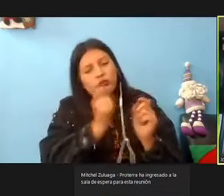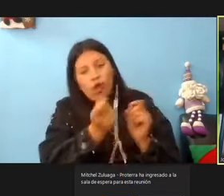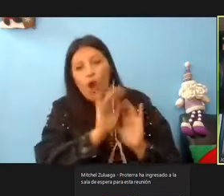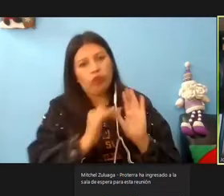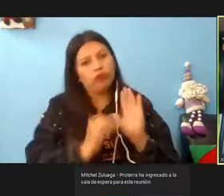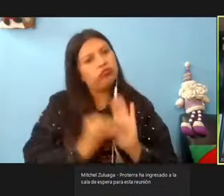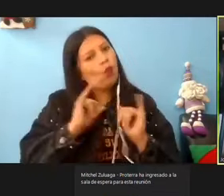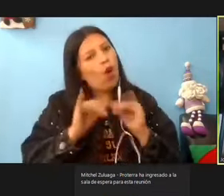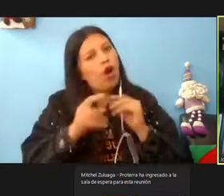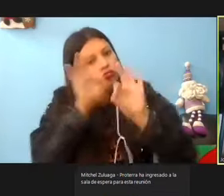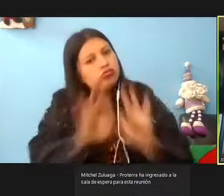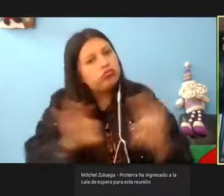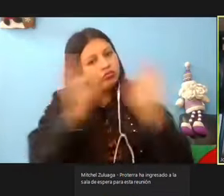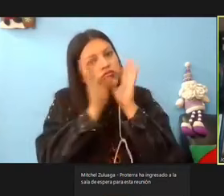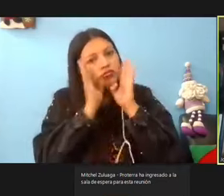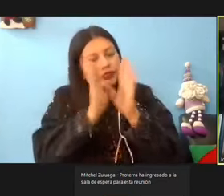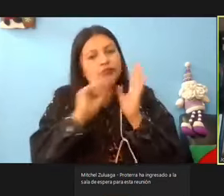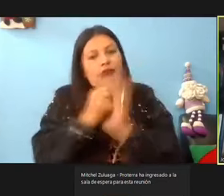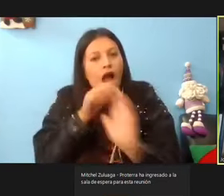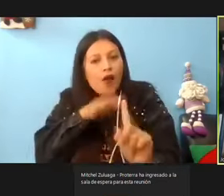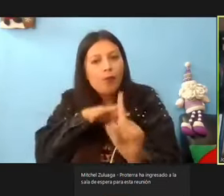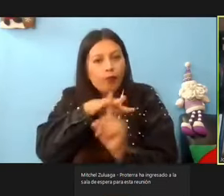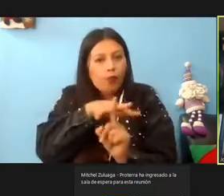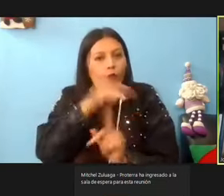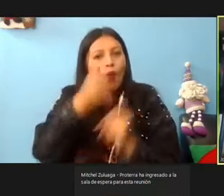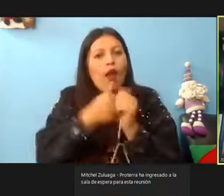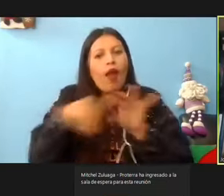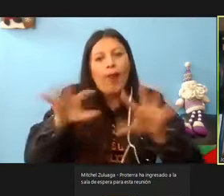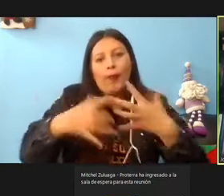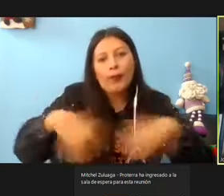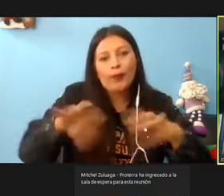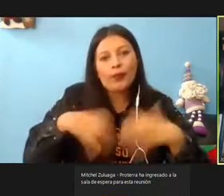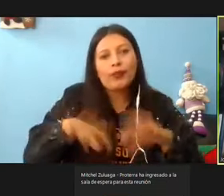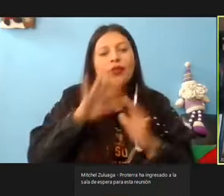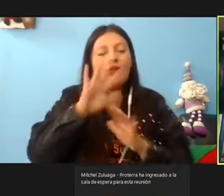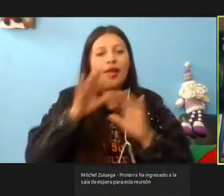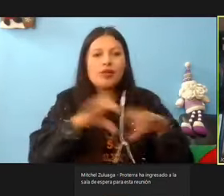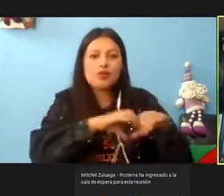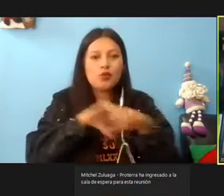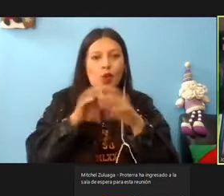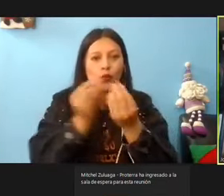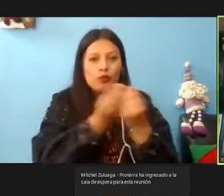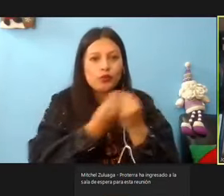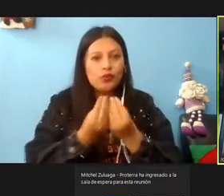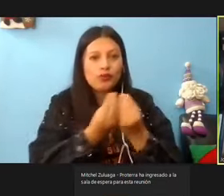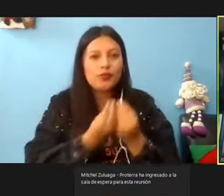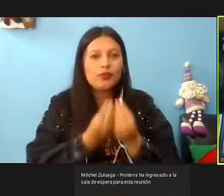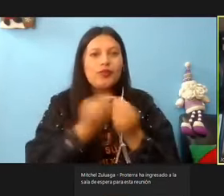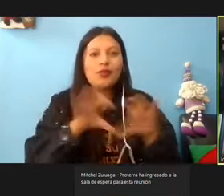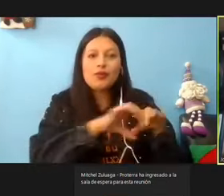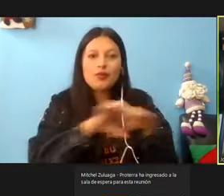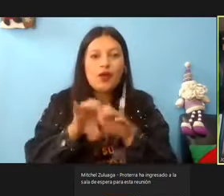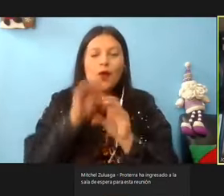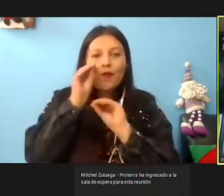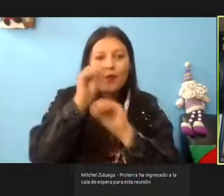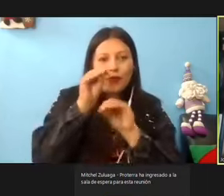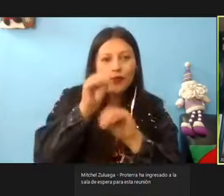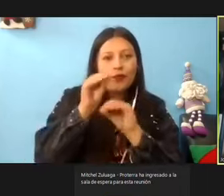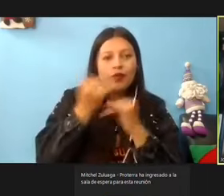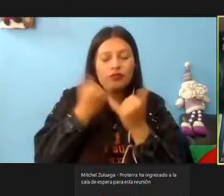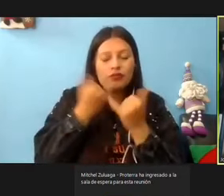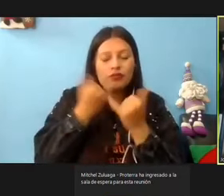duda inciden en los ejercicios, en la acción colectiva, en la acción formativa que